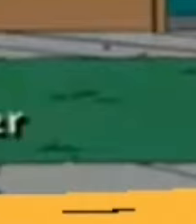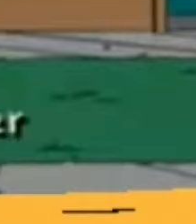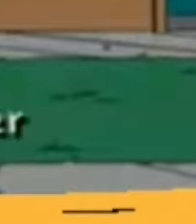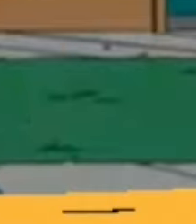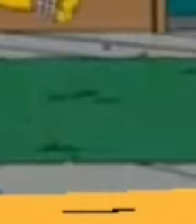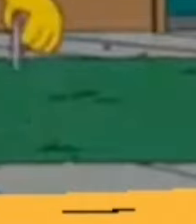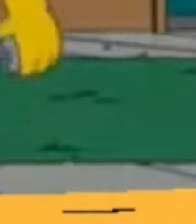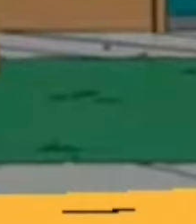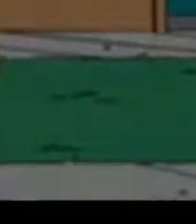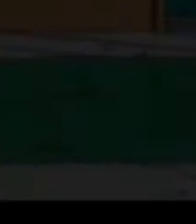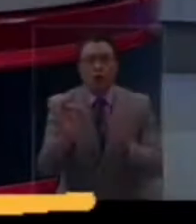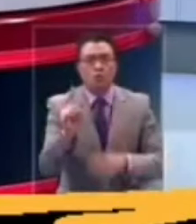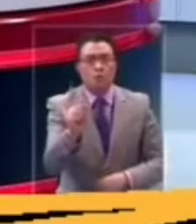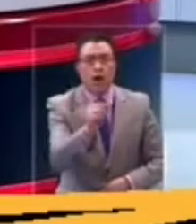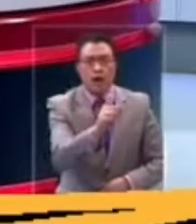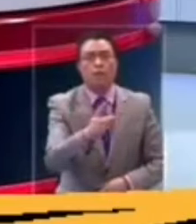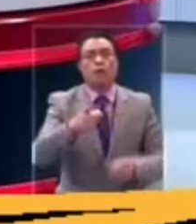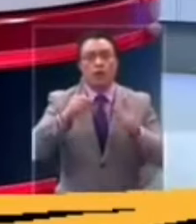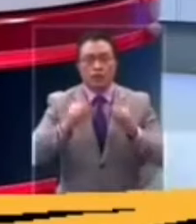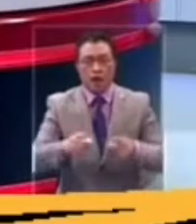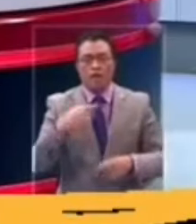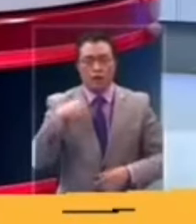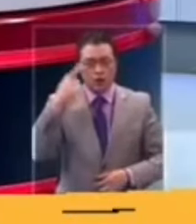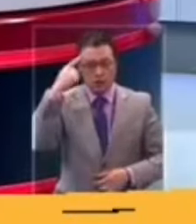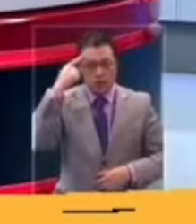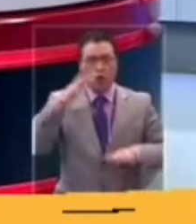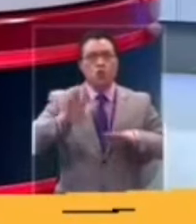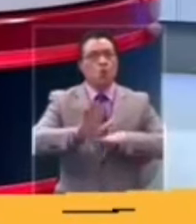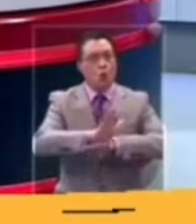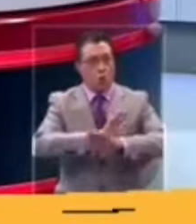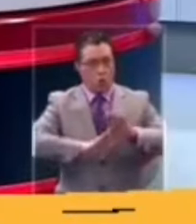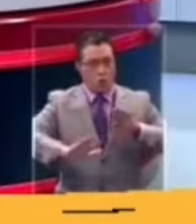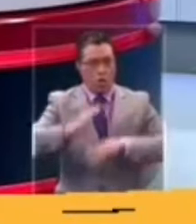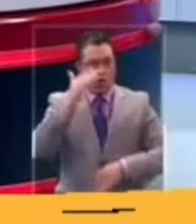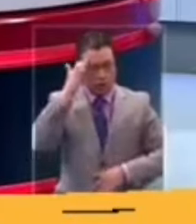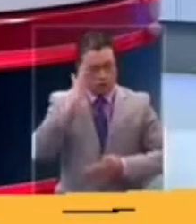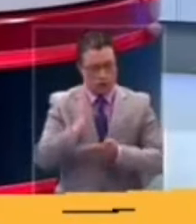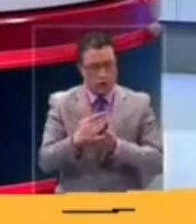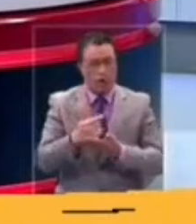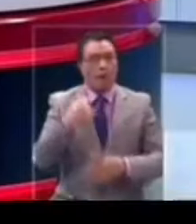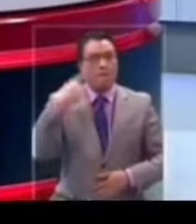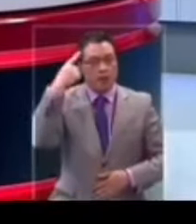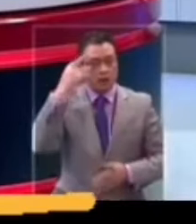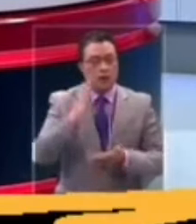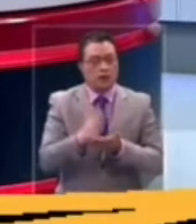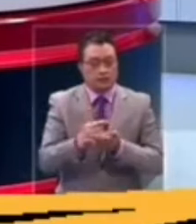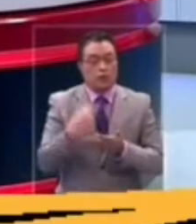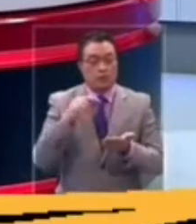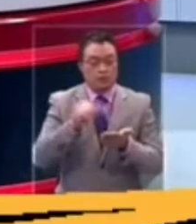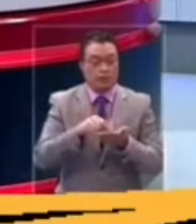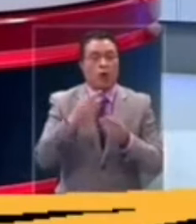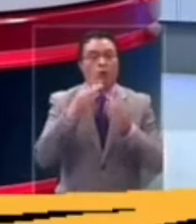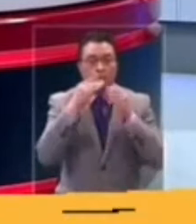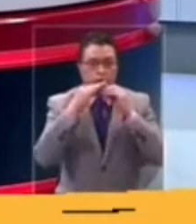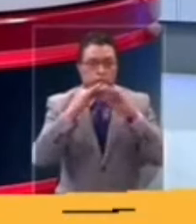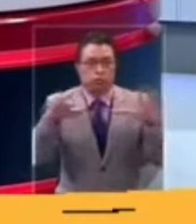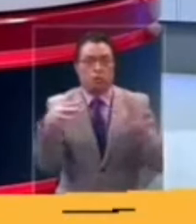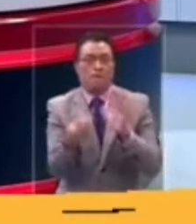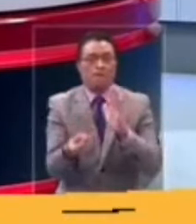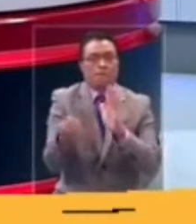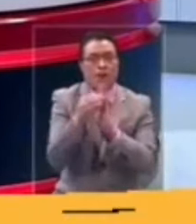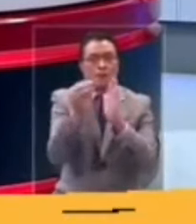¡Voy para allá! Debemos ser criteriosos. Y por eso, pensarlo dos veces antes de hacer clic en ese rumor